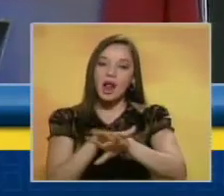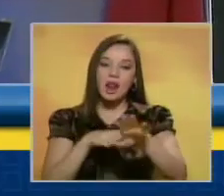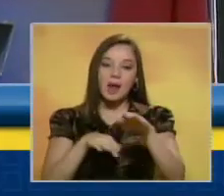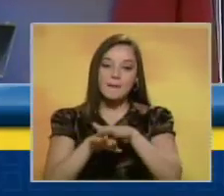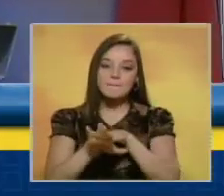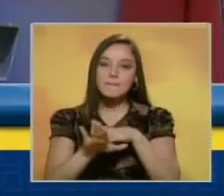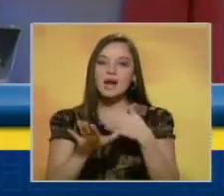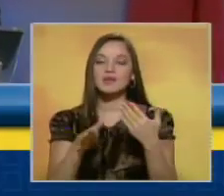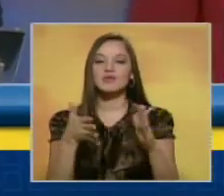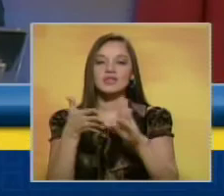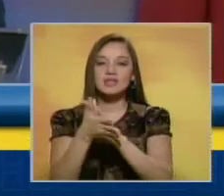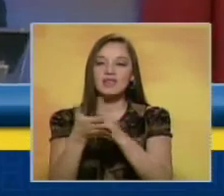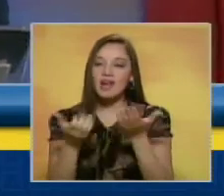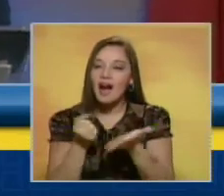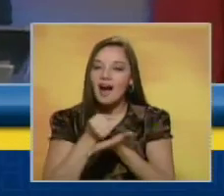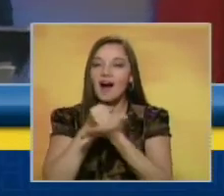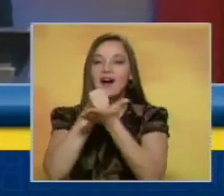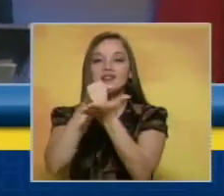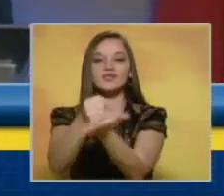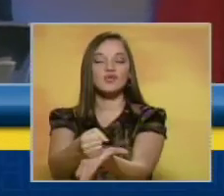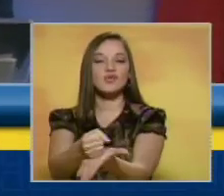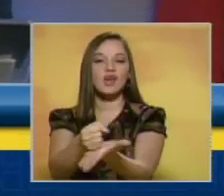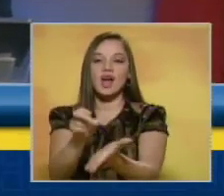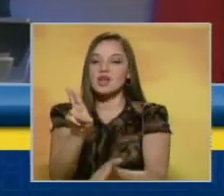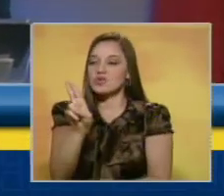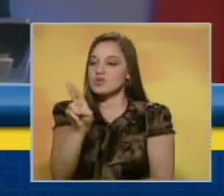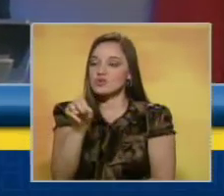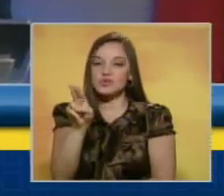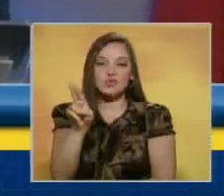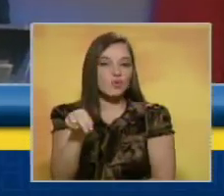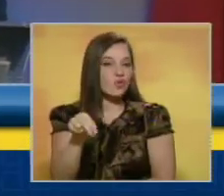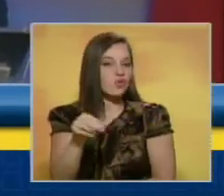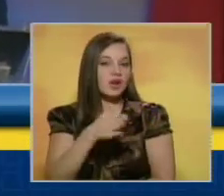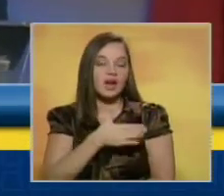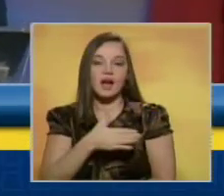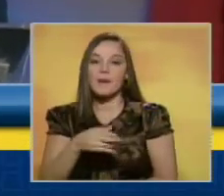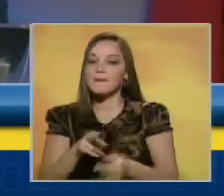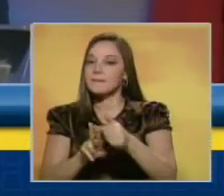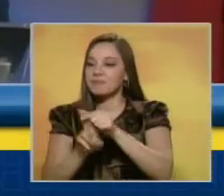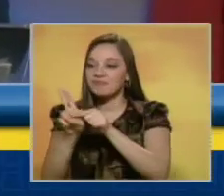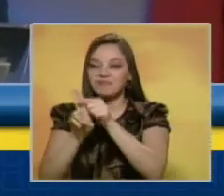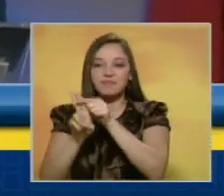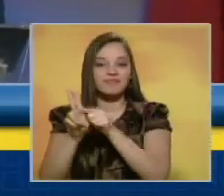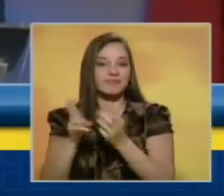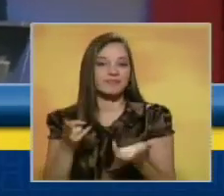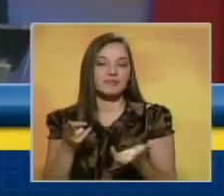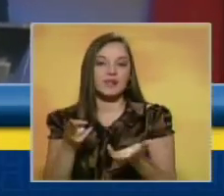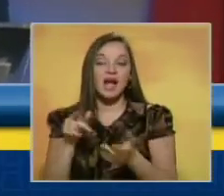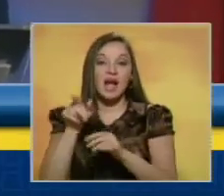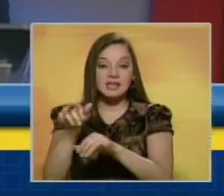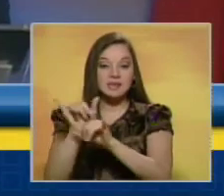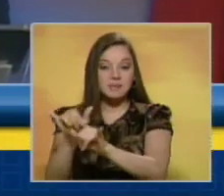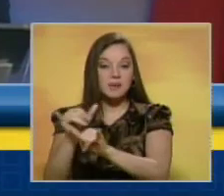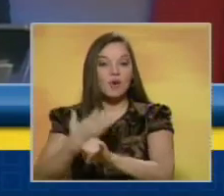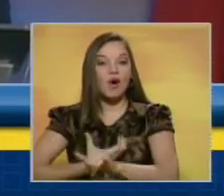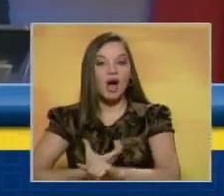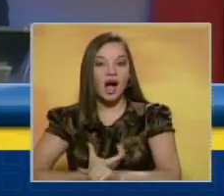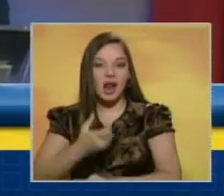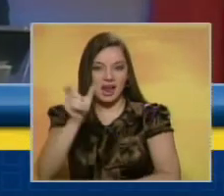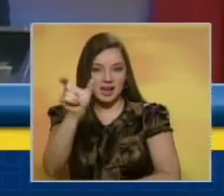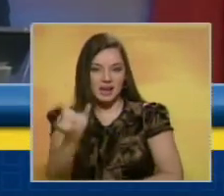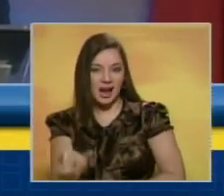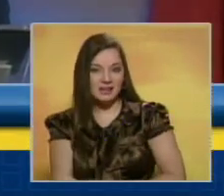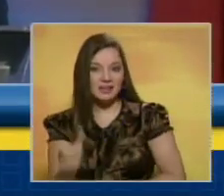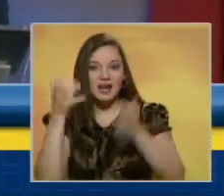para la ayuda, nunca para empuñar las armas. Desde su despacho se otorgaron